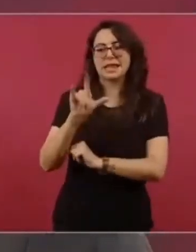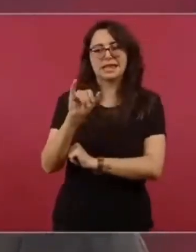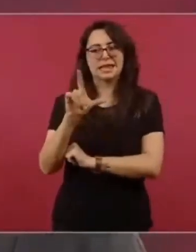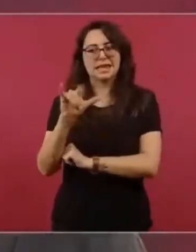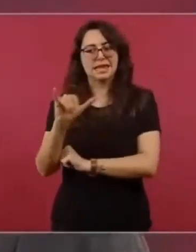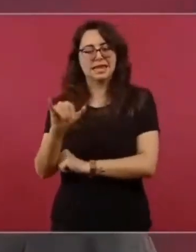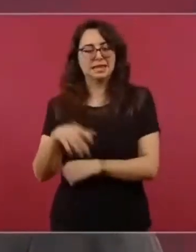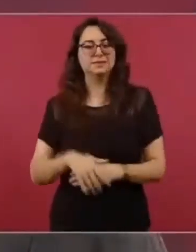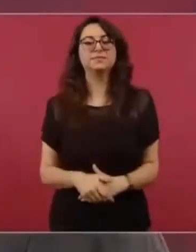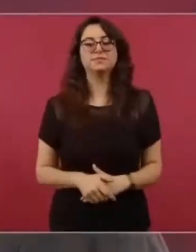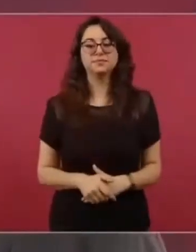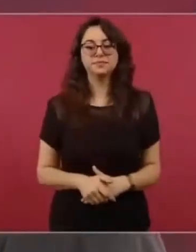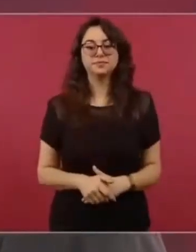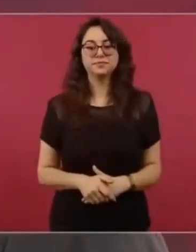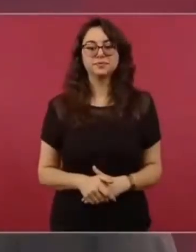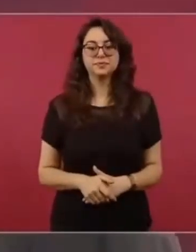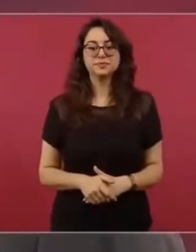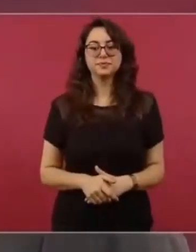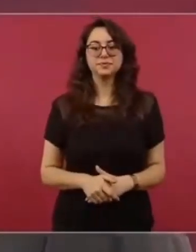es